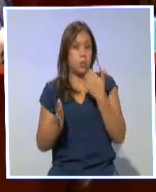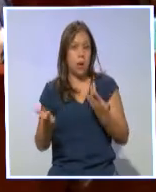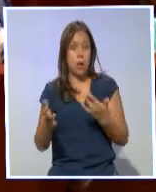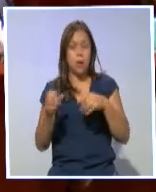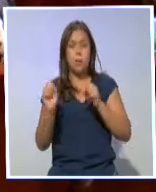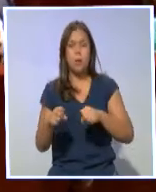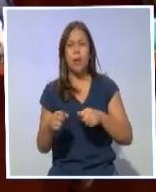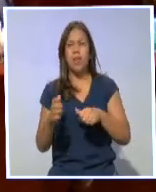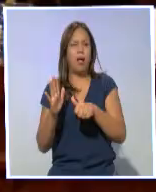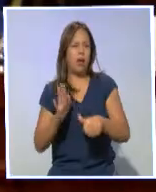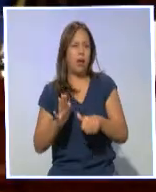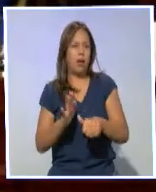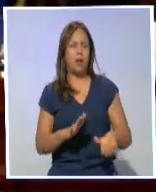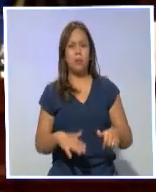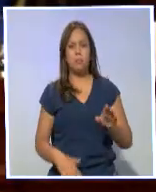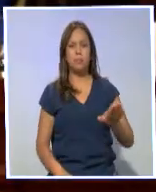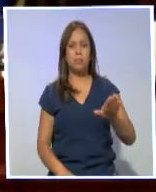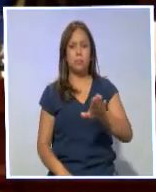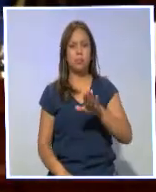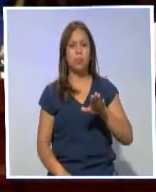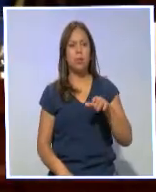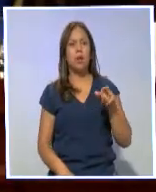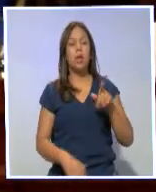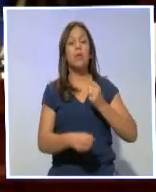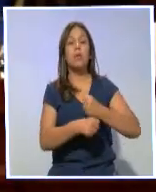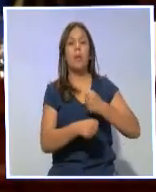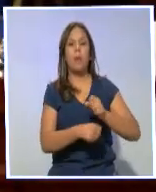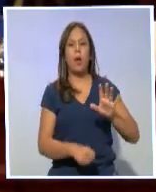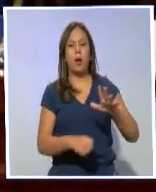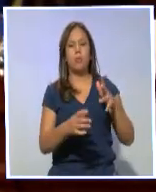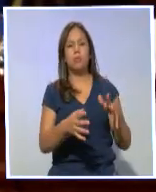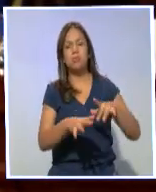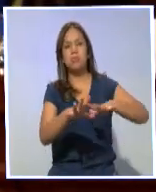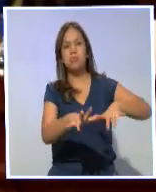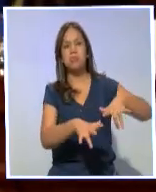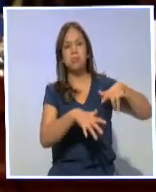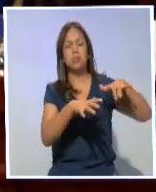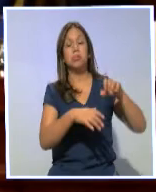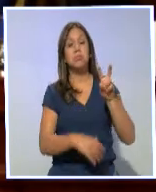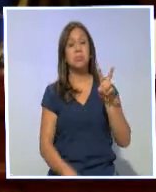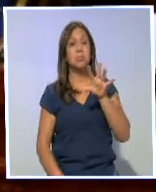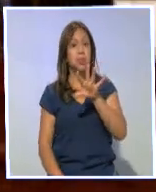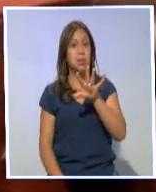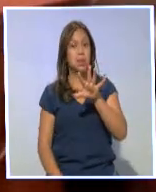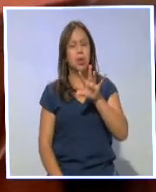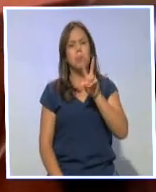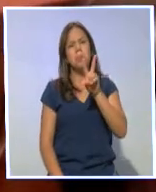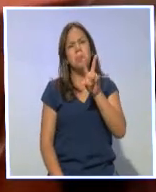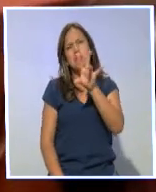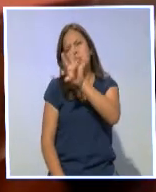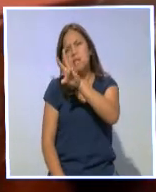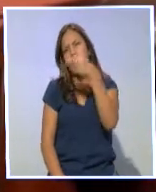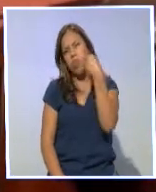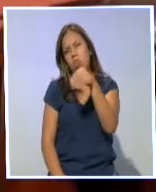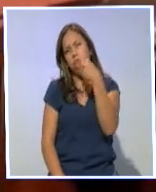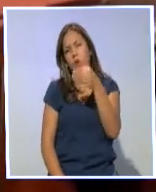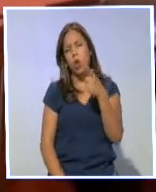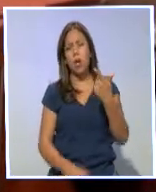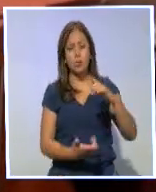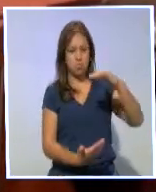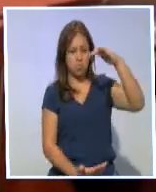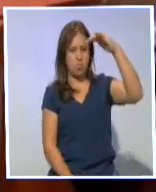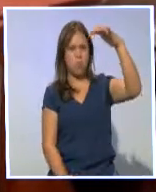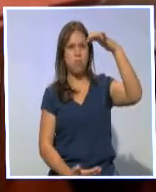los atropellos que dicen sufrir en las piladoras, pues les estarían pagando entre 25 5 y 27 dólares el precio del quintal de